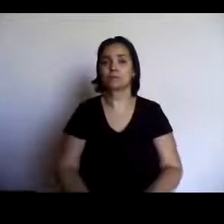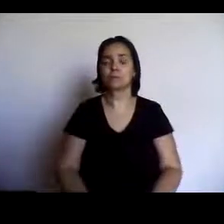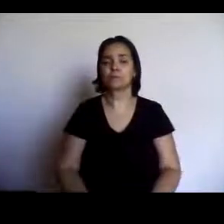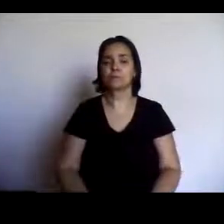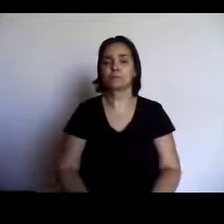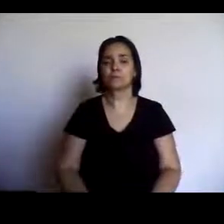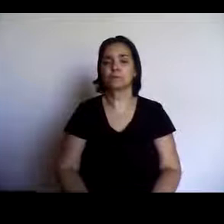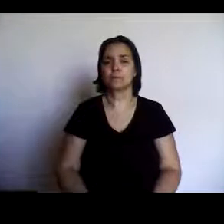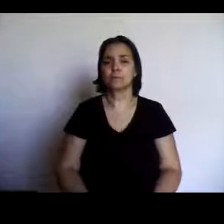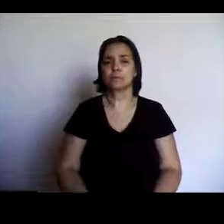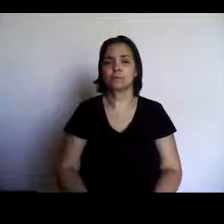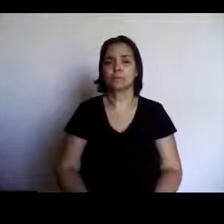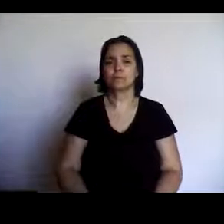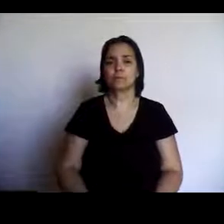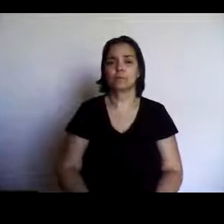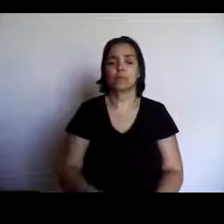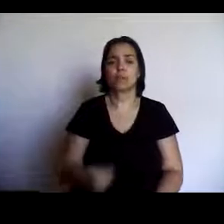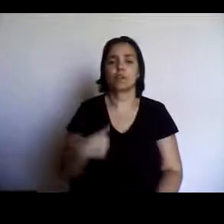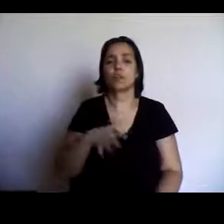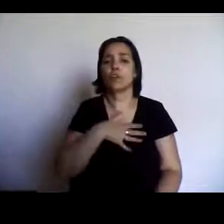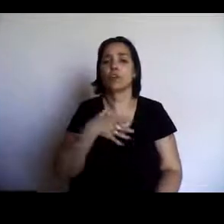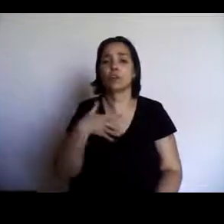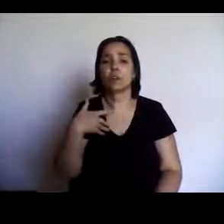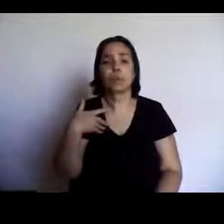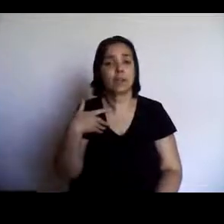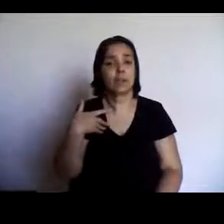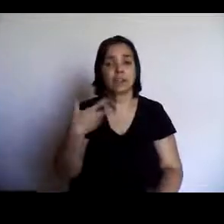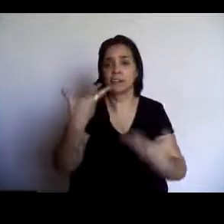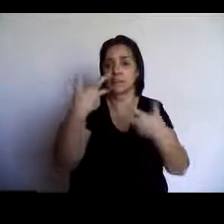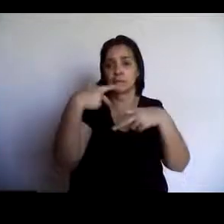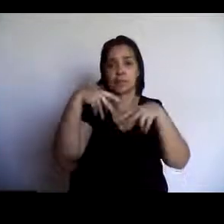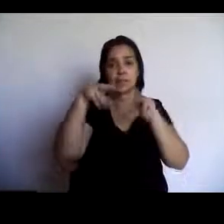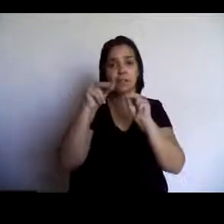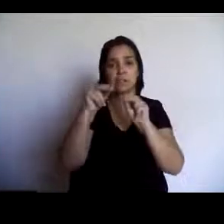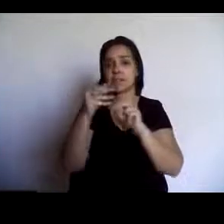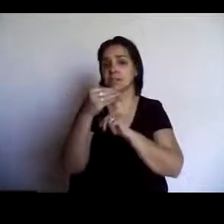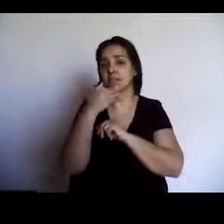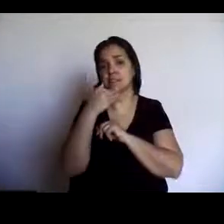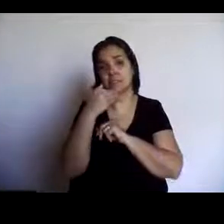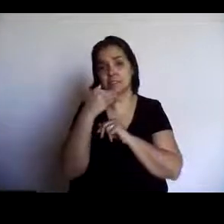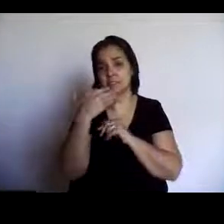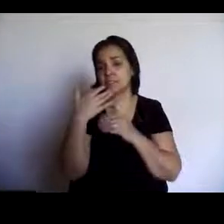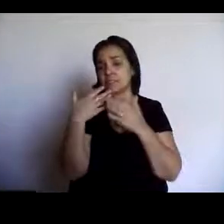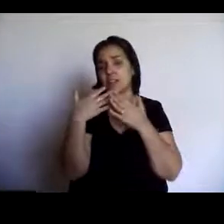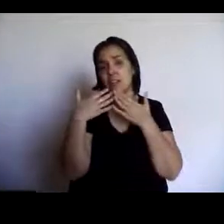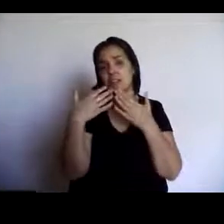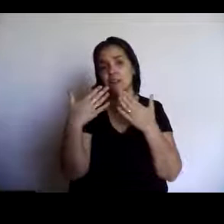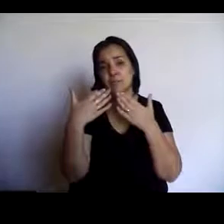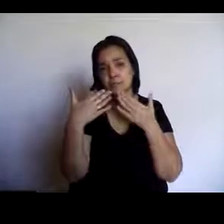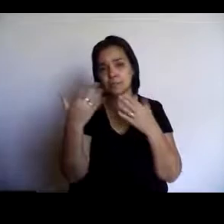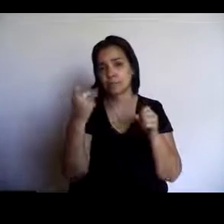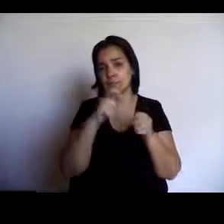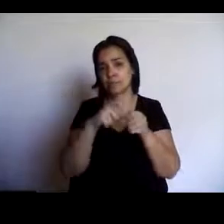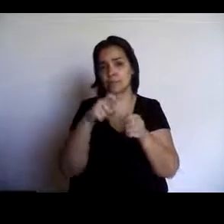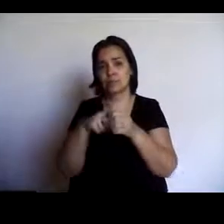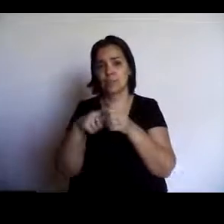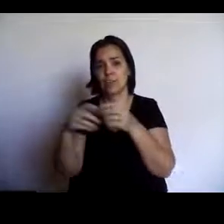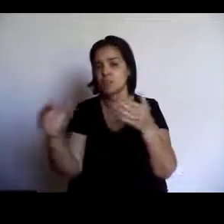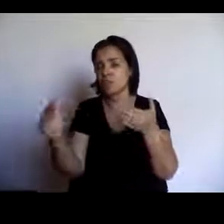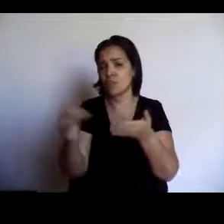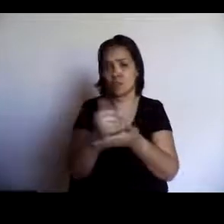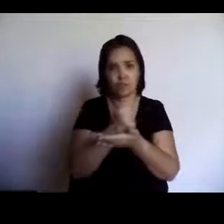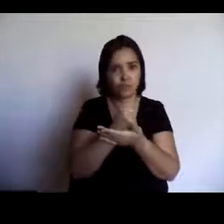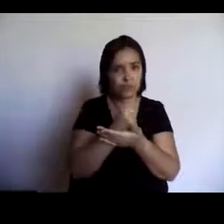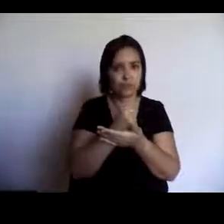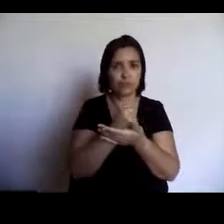No quería despedirme, no quería cerrar mi intervención sin alabar la participación en todos estos proyectos, también de las